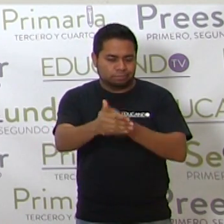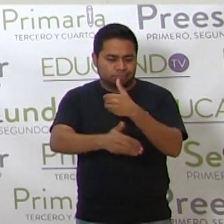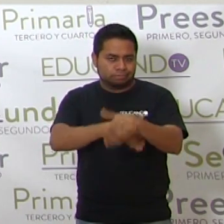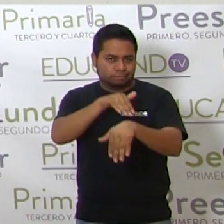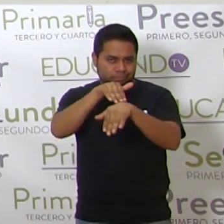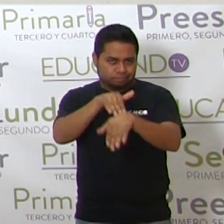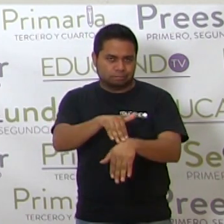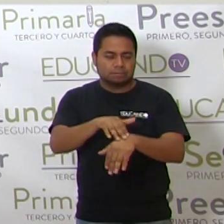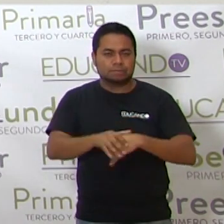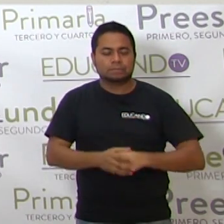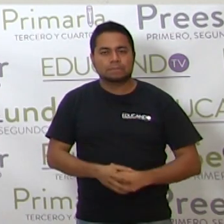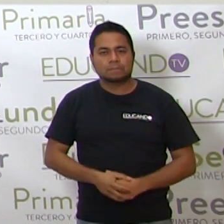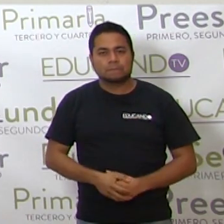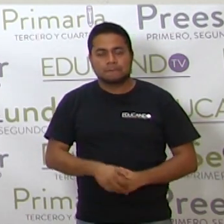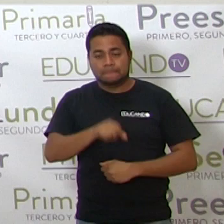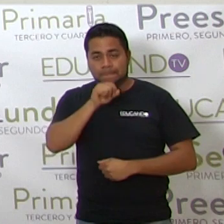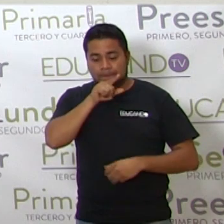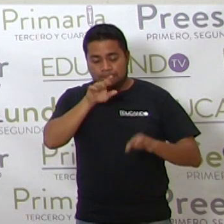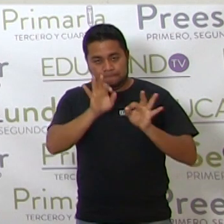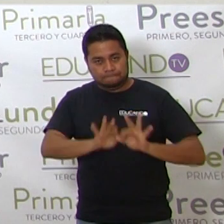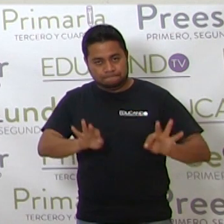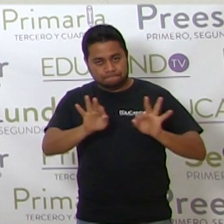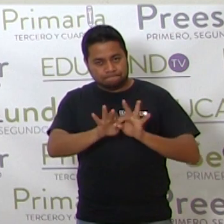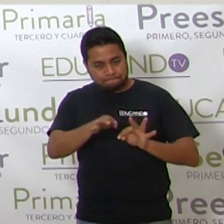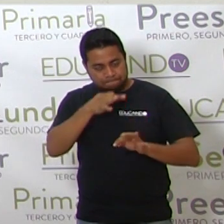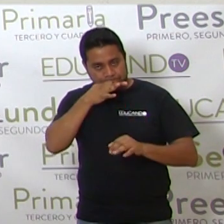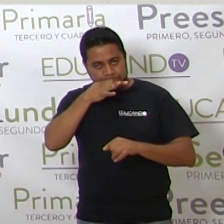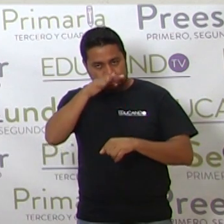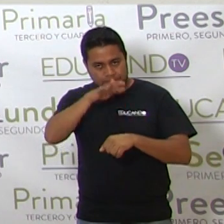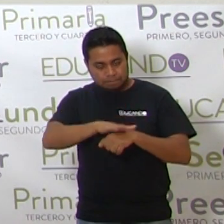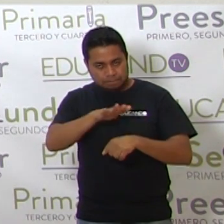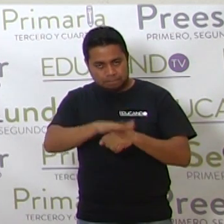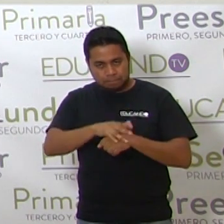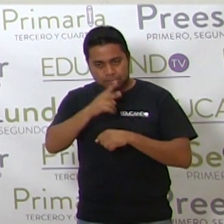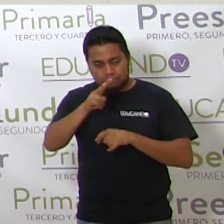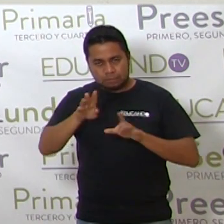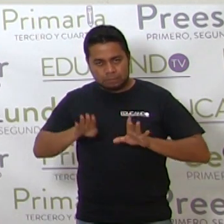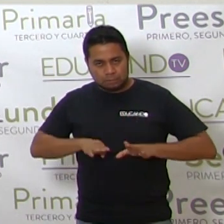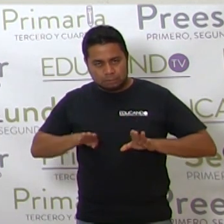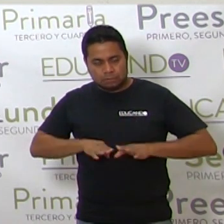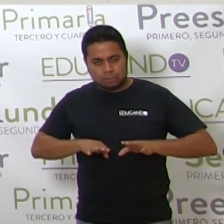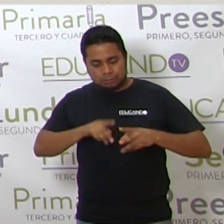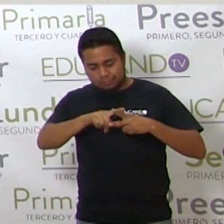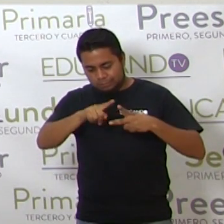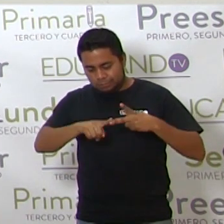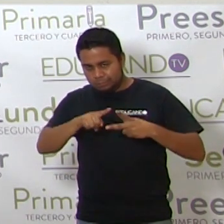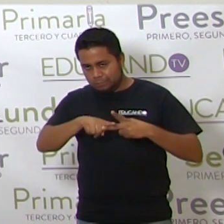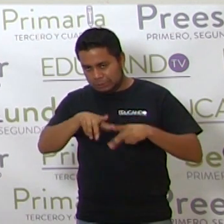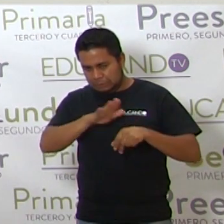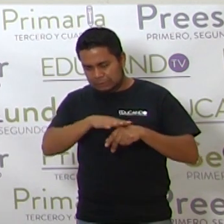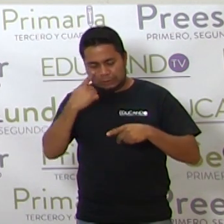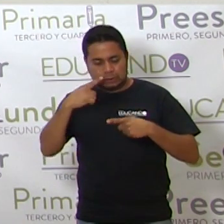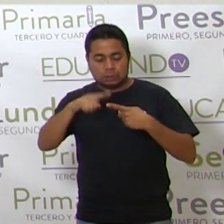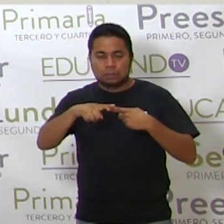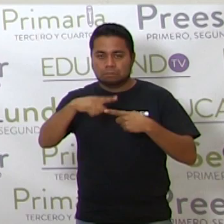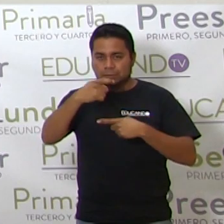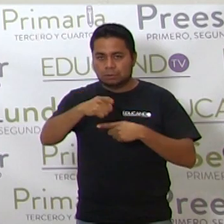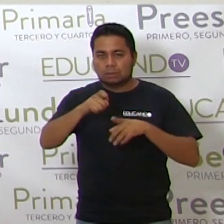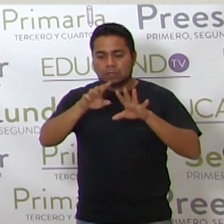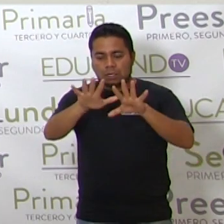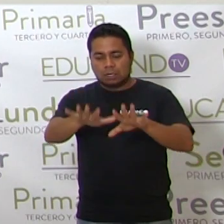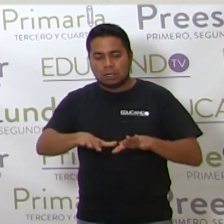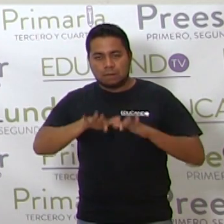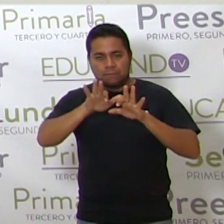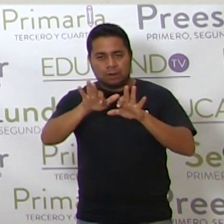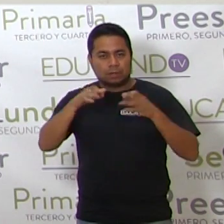es importante también recordar dos características más la primera la presentación ante